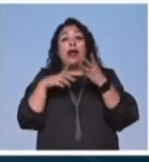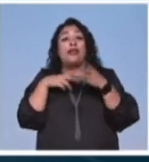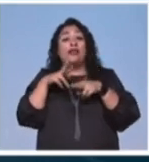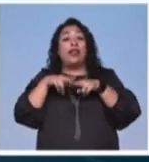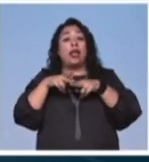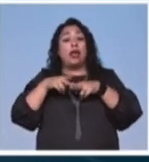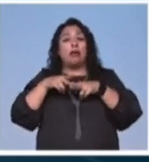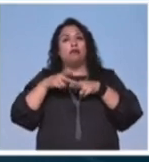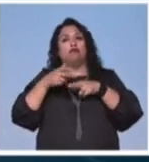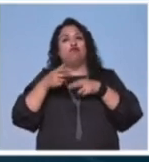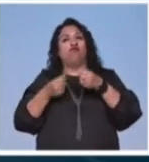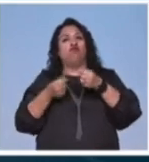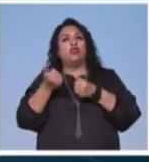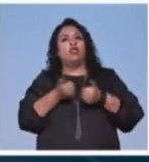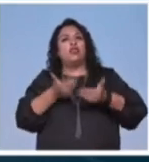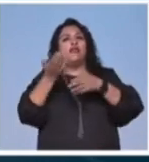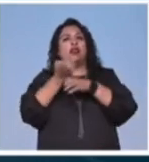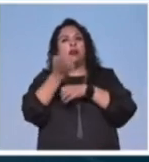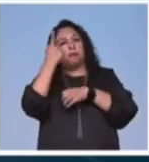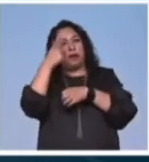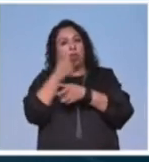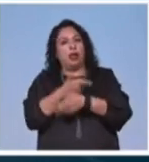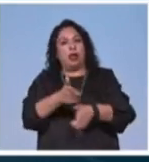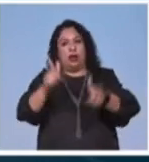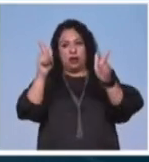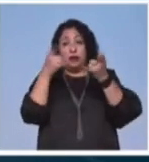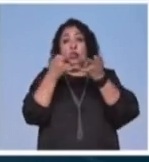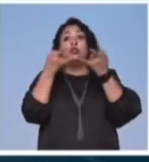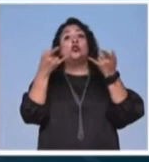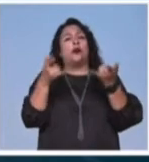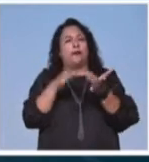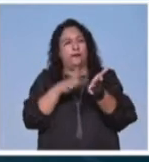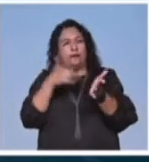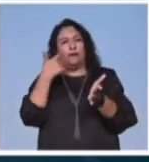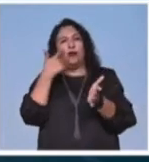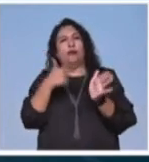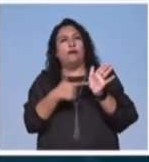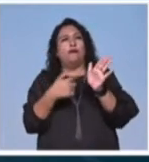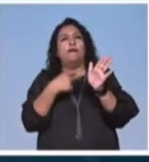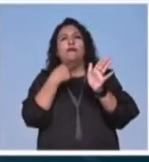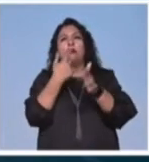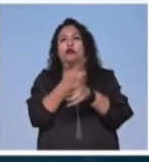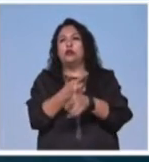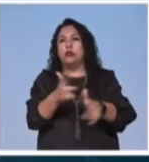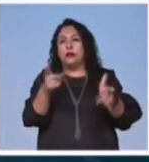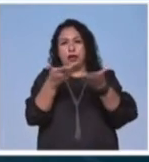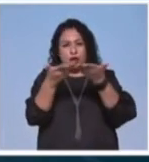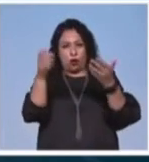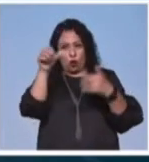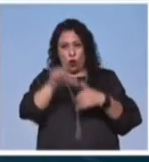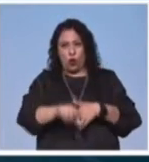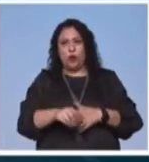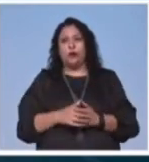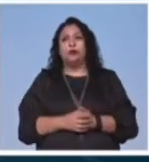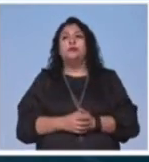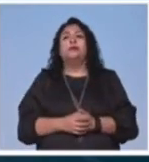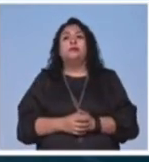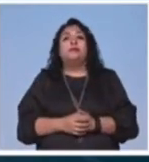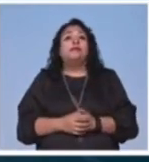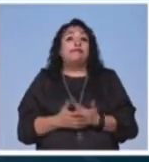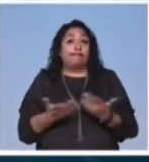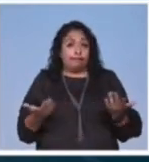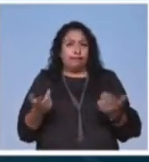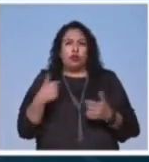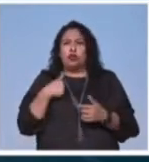tren transportaba esclavos hacia la libertad. Historias que sirven para dar voz y libertad en el presente. ¿Por qué tengo